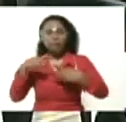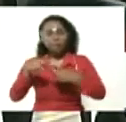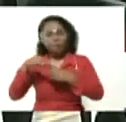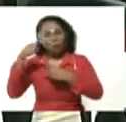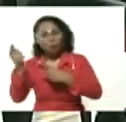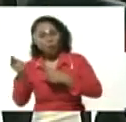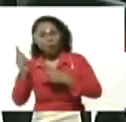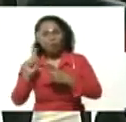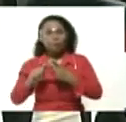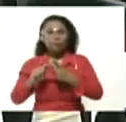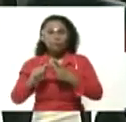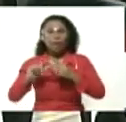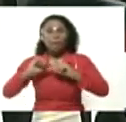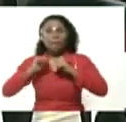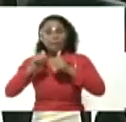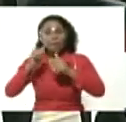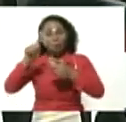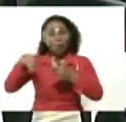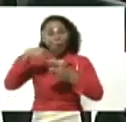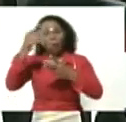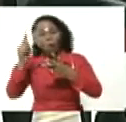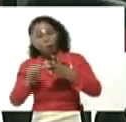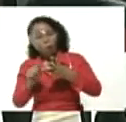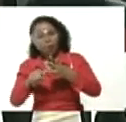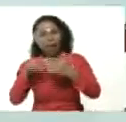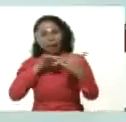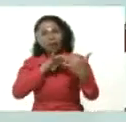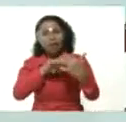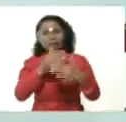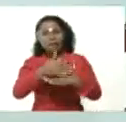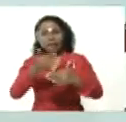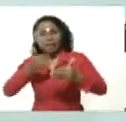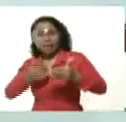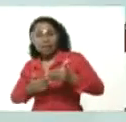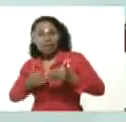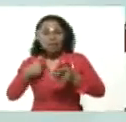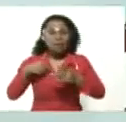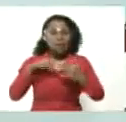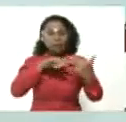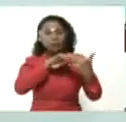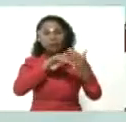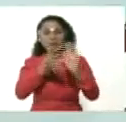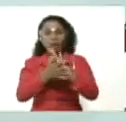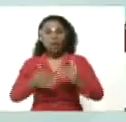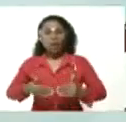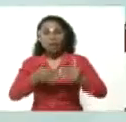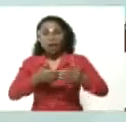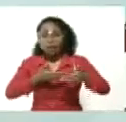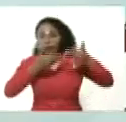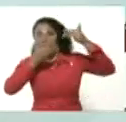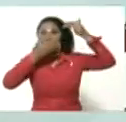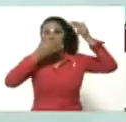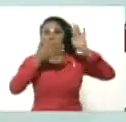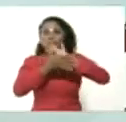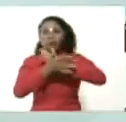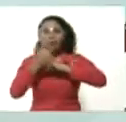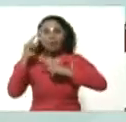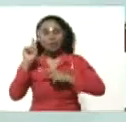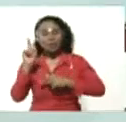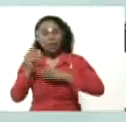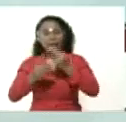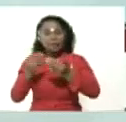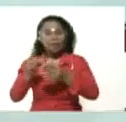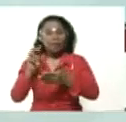empezó otra guerra, la guerra tras el atentado de las Guerras Gemelas contra el terrorismo y la insurgencia, cuando resulta que